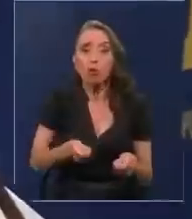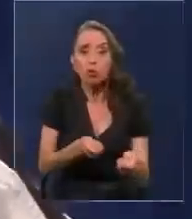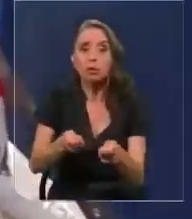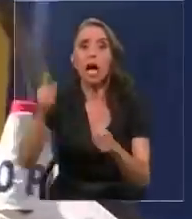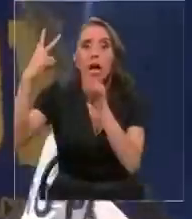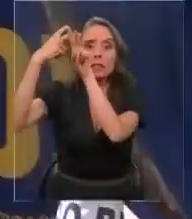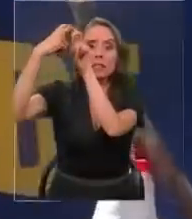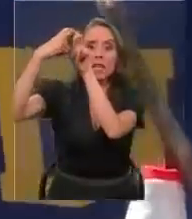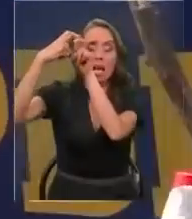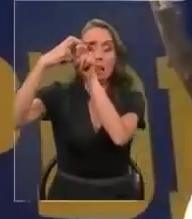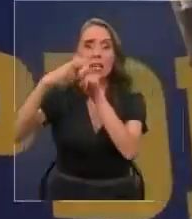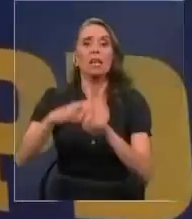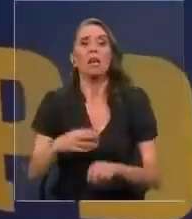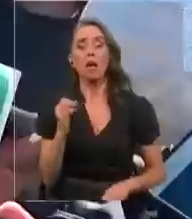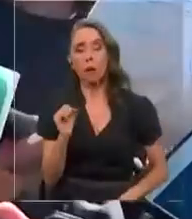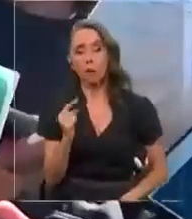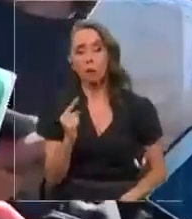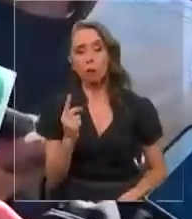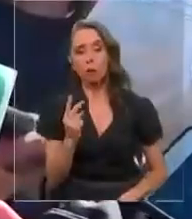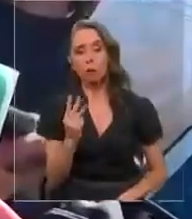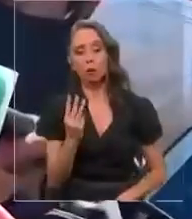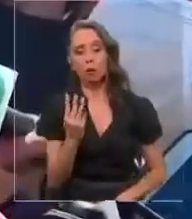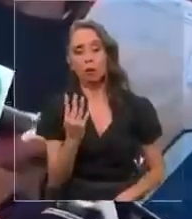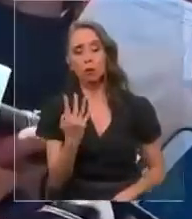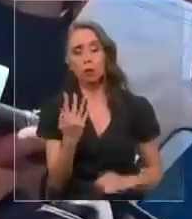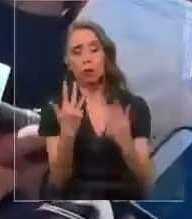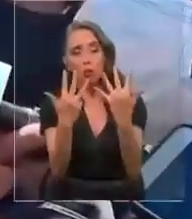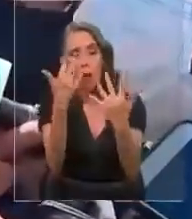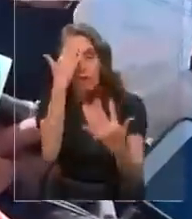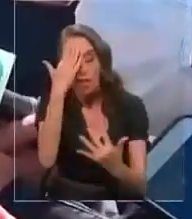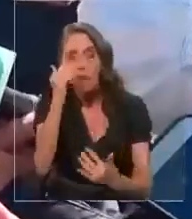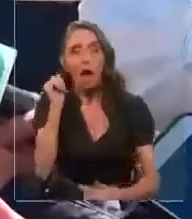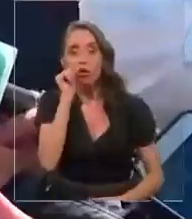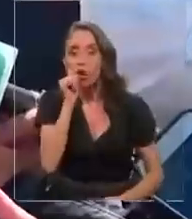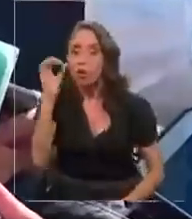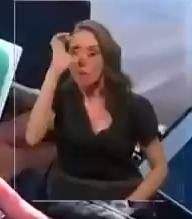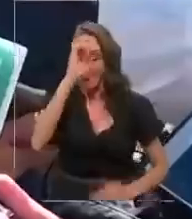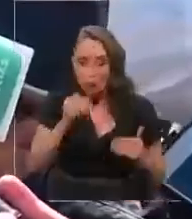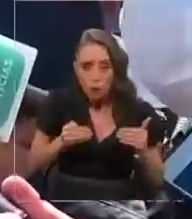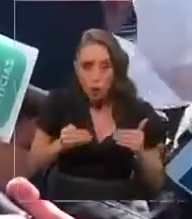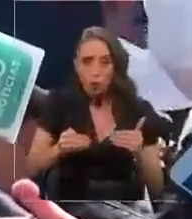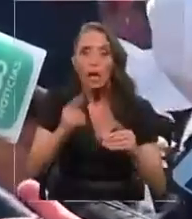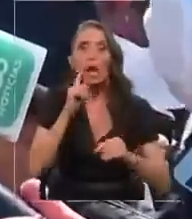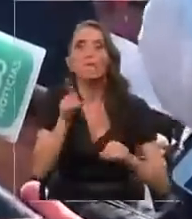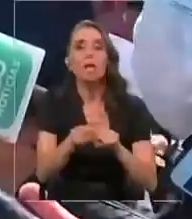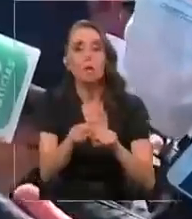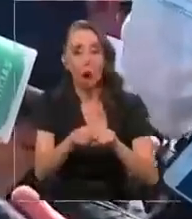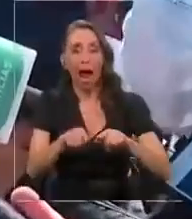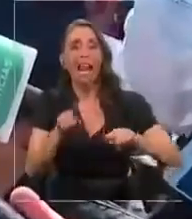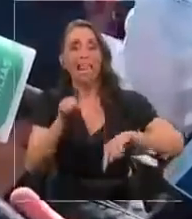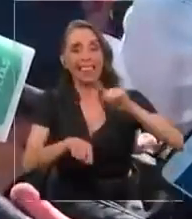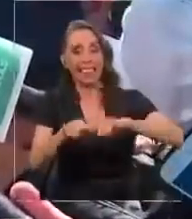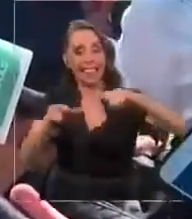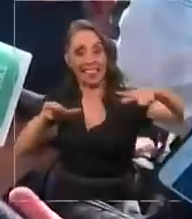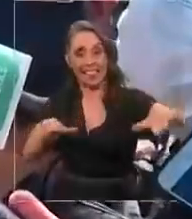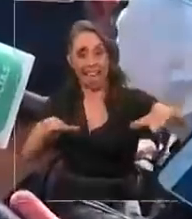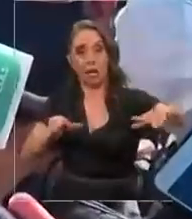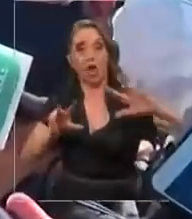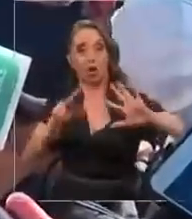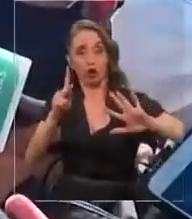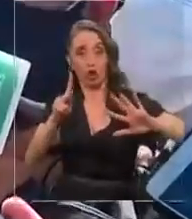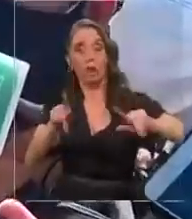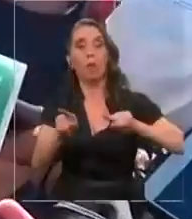ocurrió recién al noveno día. Se estaba rastreando día a día, por eso se cuadriculó el sector de